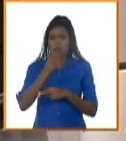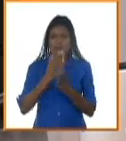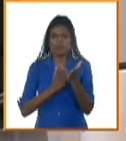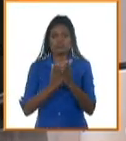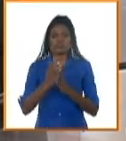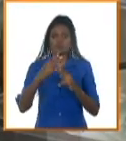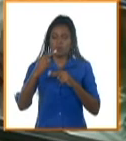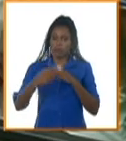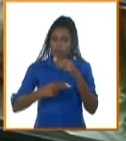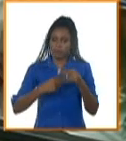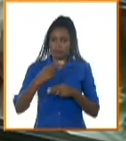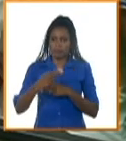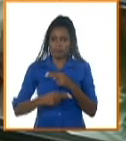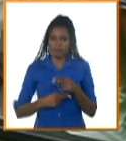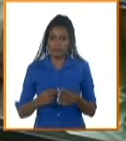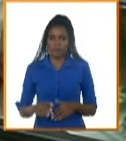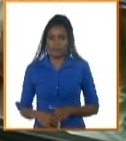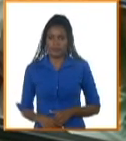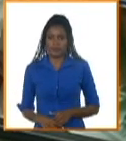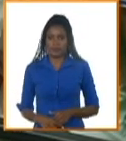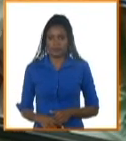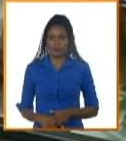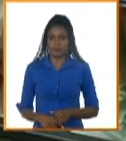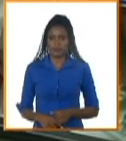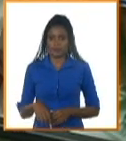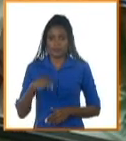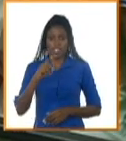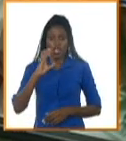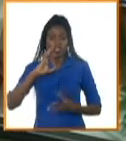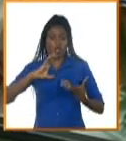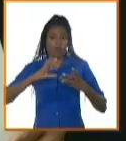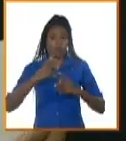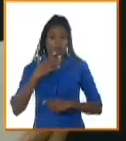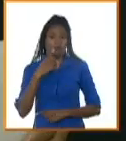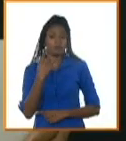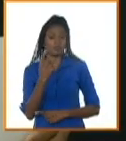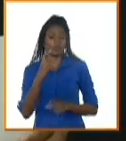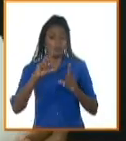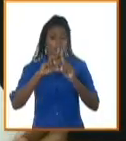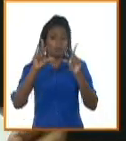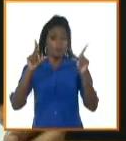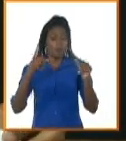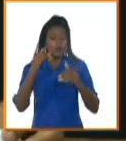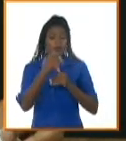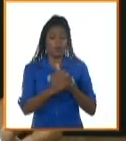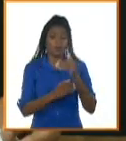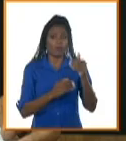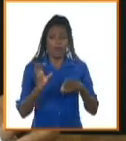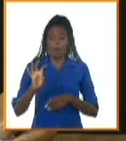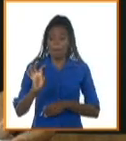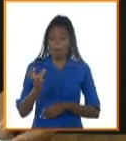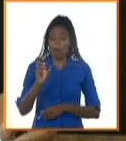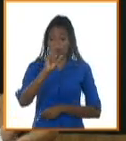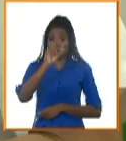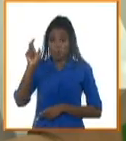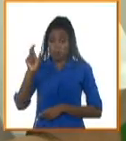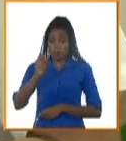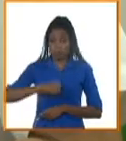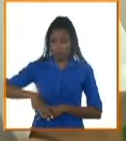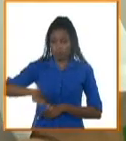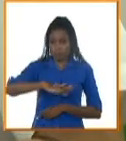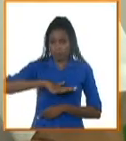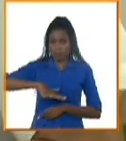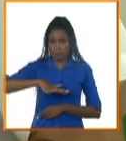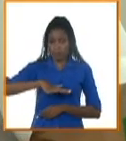haciendo una estrategia necesaria para el país es el proceso de bancarización de la sociedad